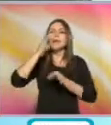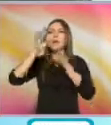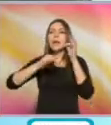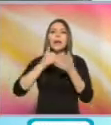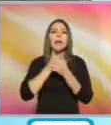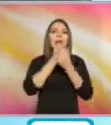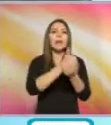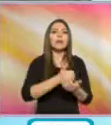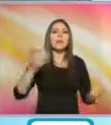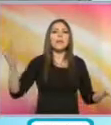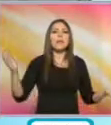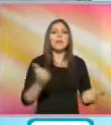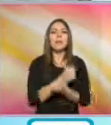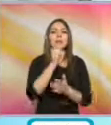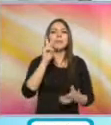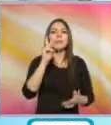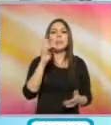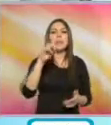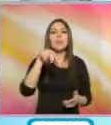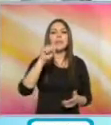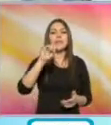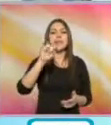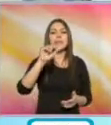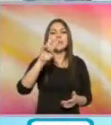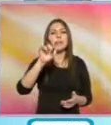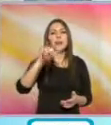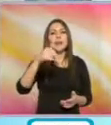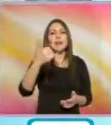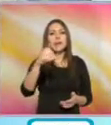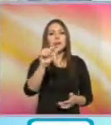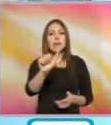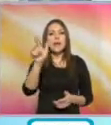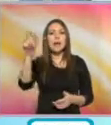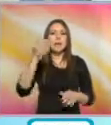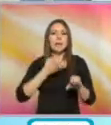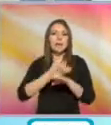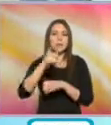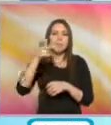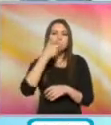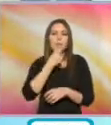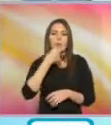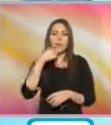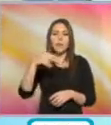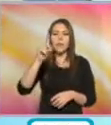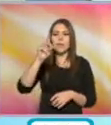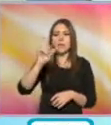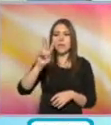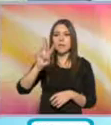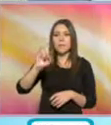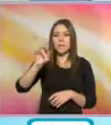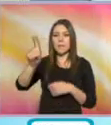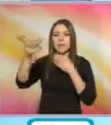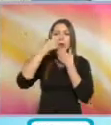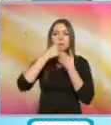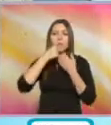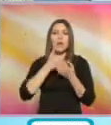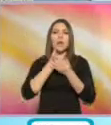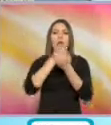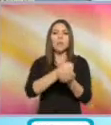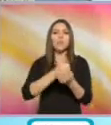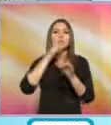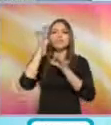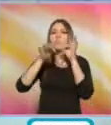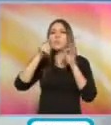ganar Pensilvania. Uno de estos personajes es David Urban, que es un cabildero en Estados Unidos, el cual pensarían